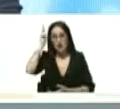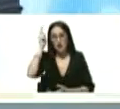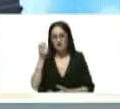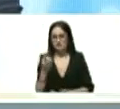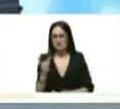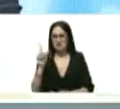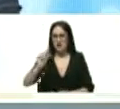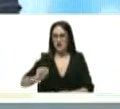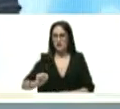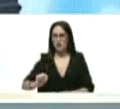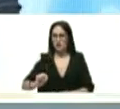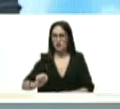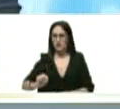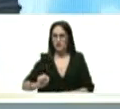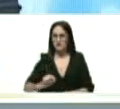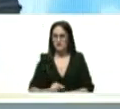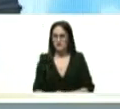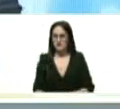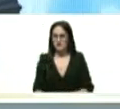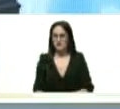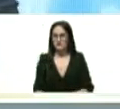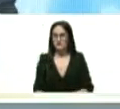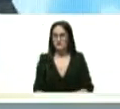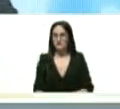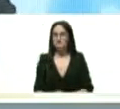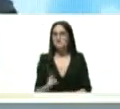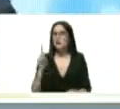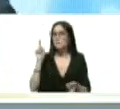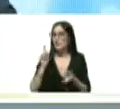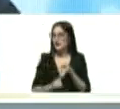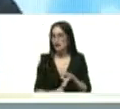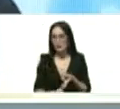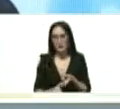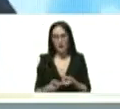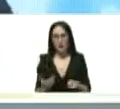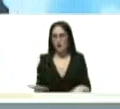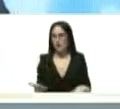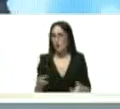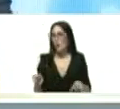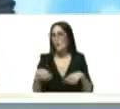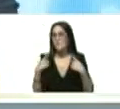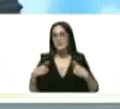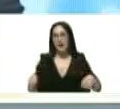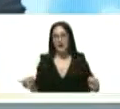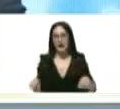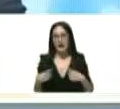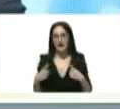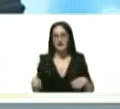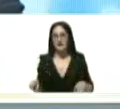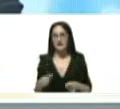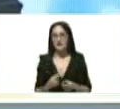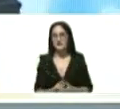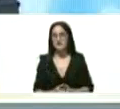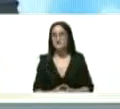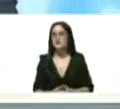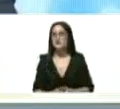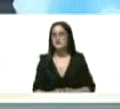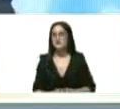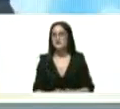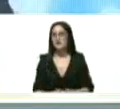precio. ¿Ah? Para un matrimonio, para un cumpleaños,